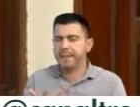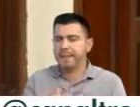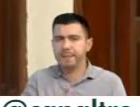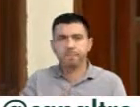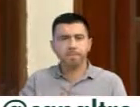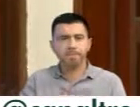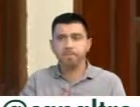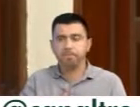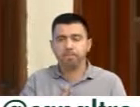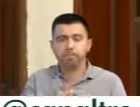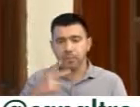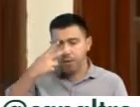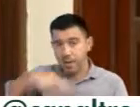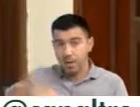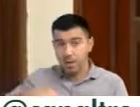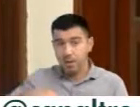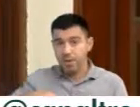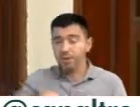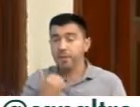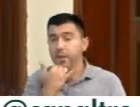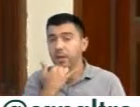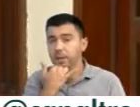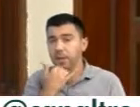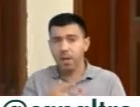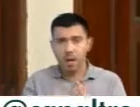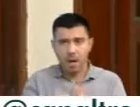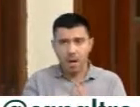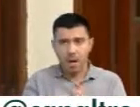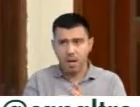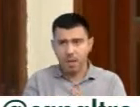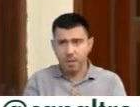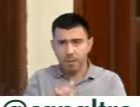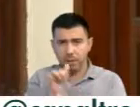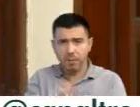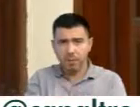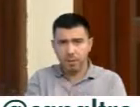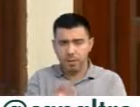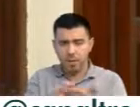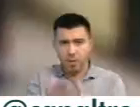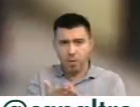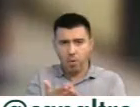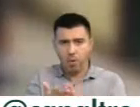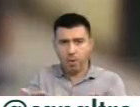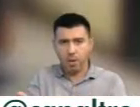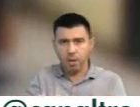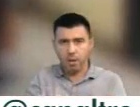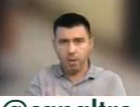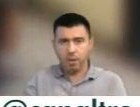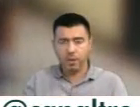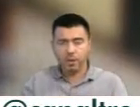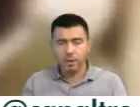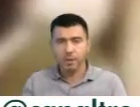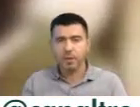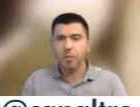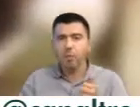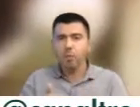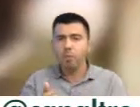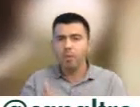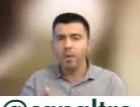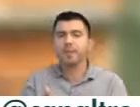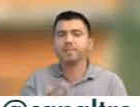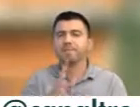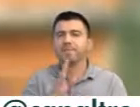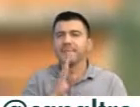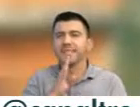hijo. Lo preocupante es que estas amenazas son dentro de la misma comunidad educativa. Por una mala calificación,